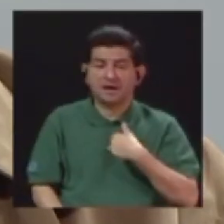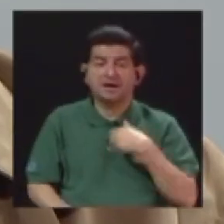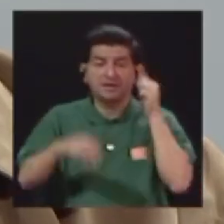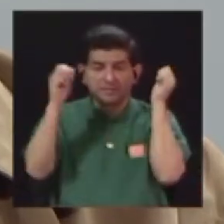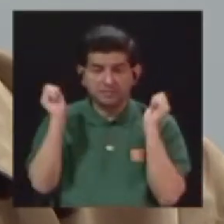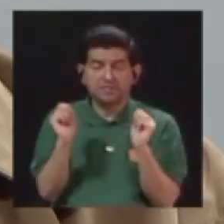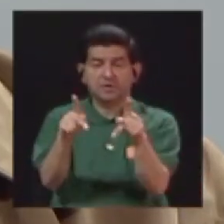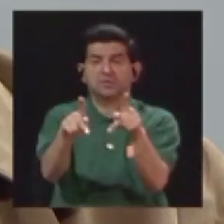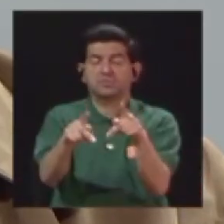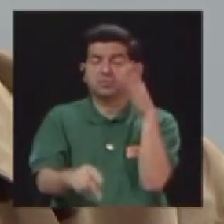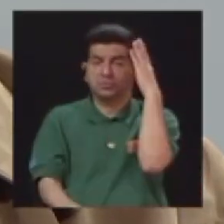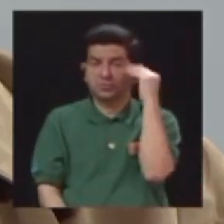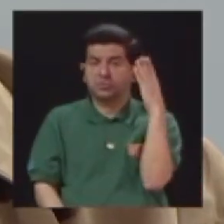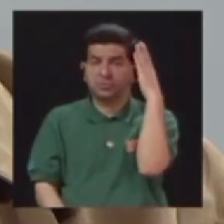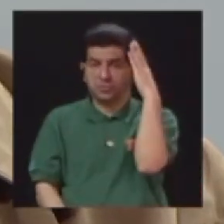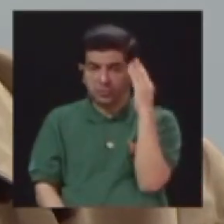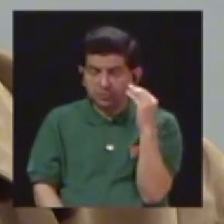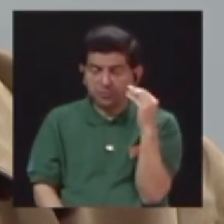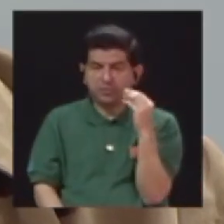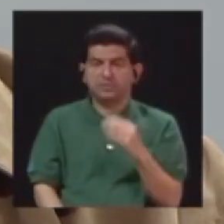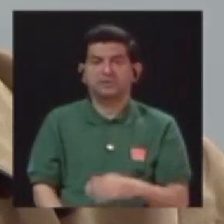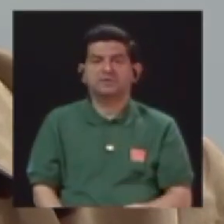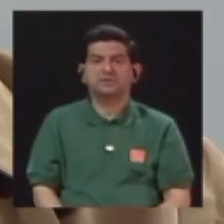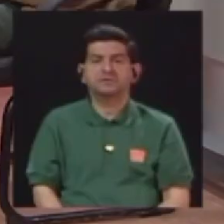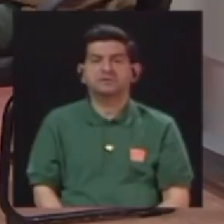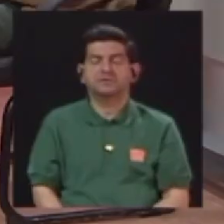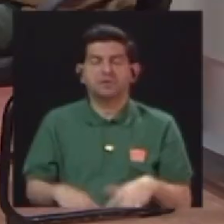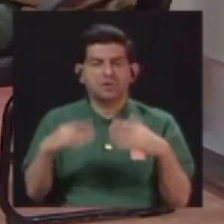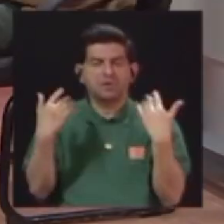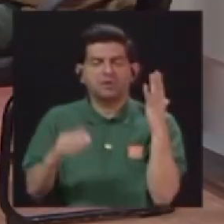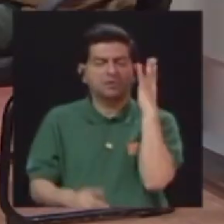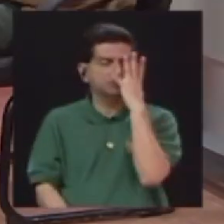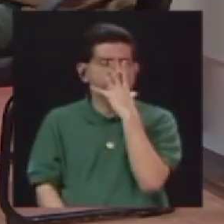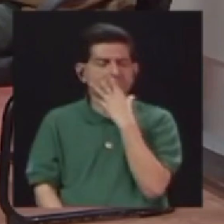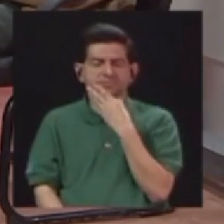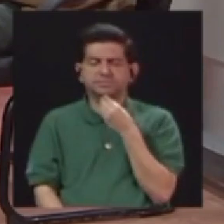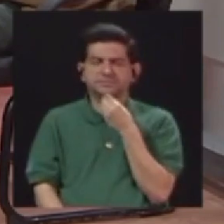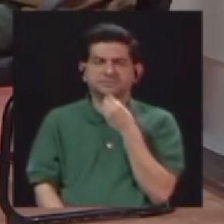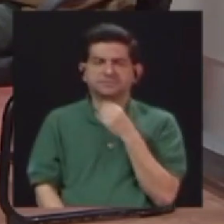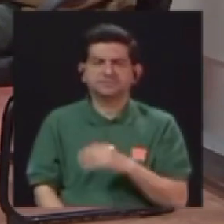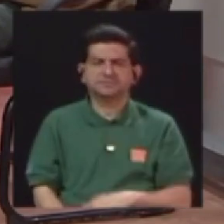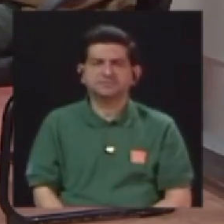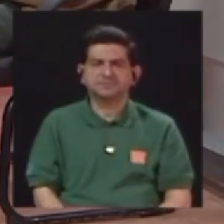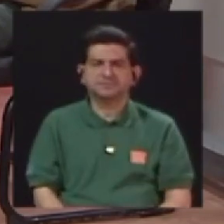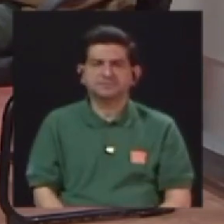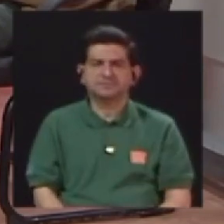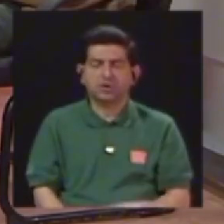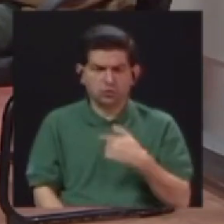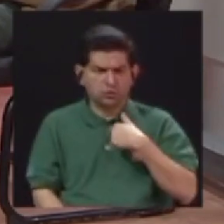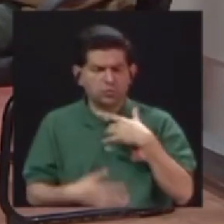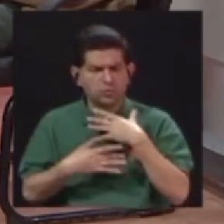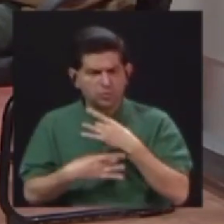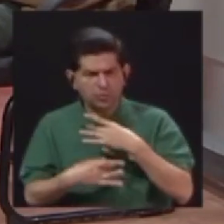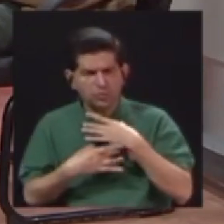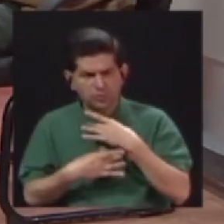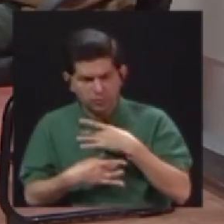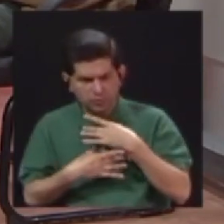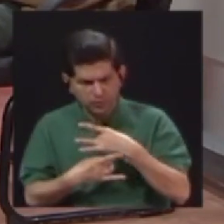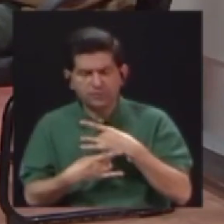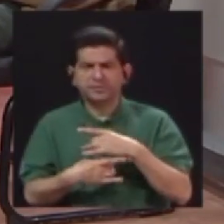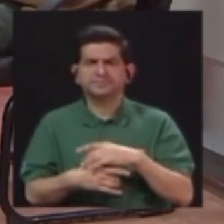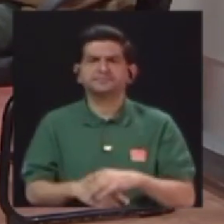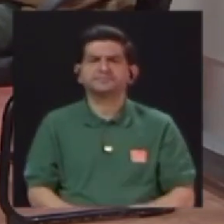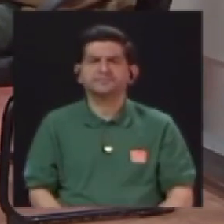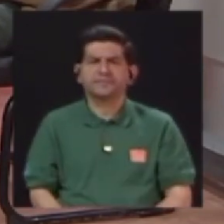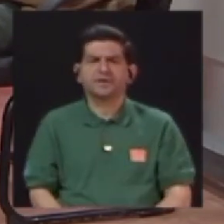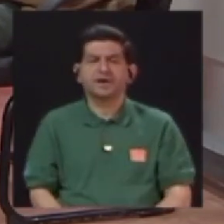brindó experiencias muy hermosas y muy interesantes,